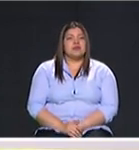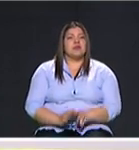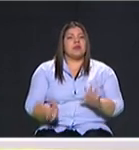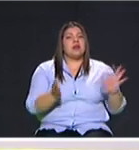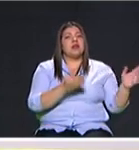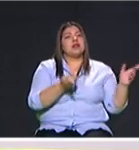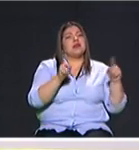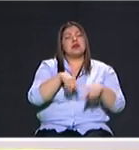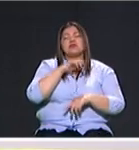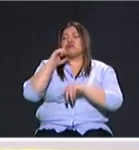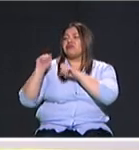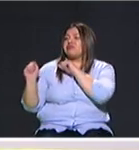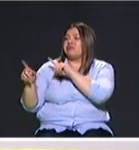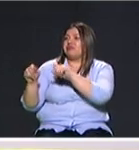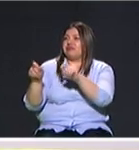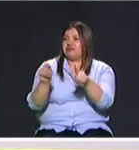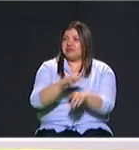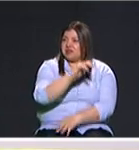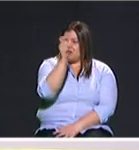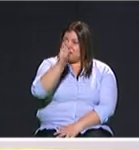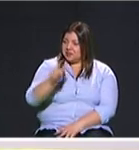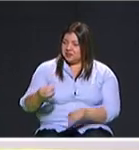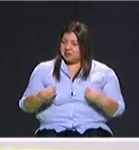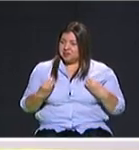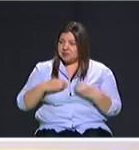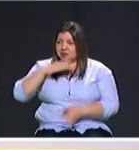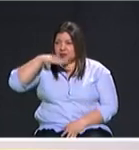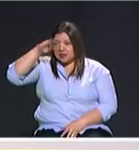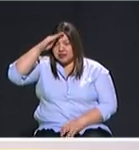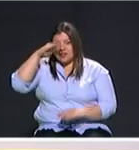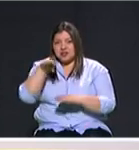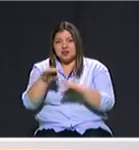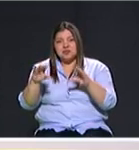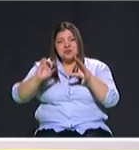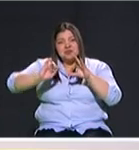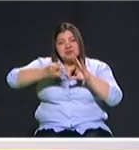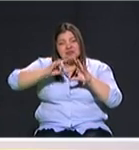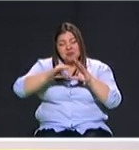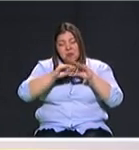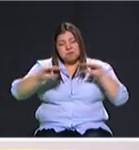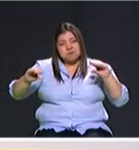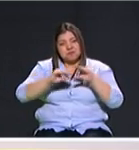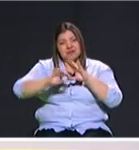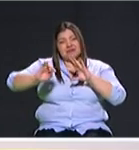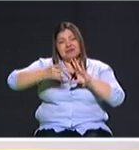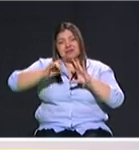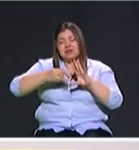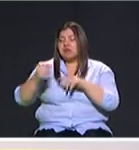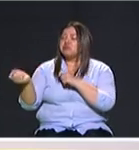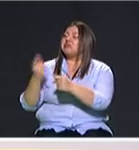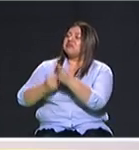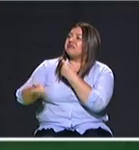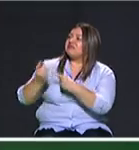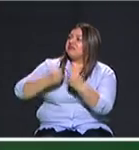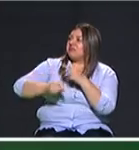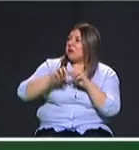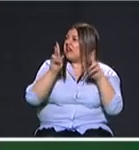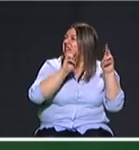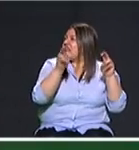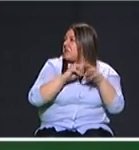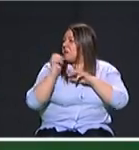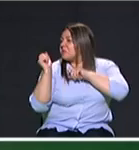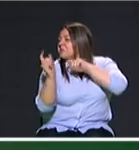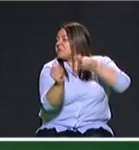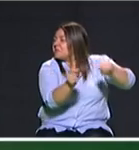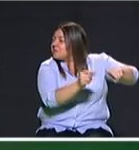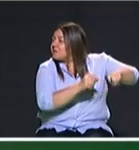los ciudadanos a los habitantes de medellín a través de la plataforma digital que se dispuso durante las últimas 36 horas en qué temas querían que priorizarán los